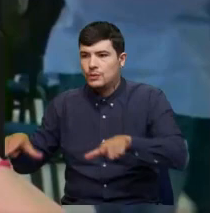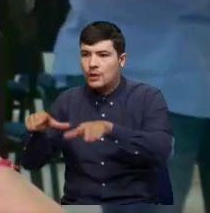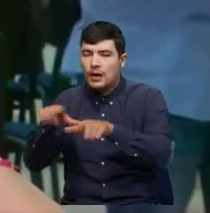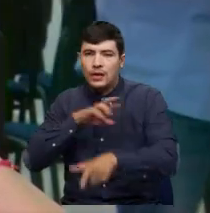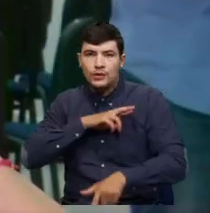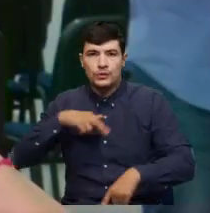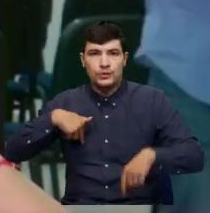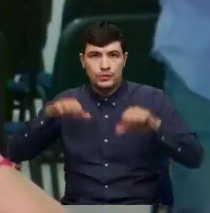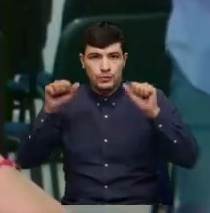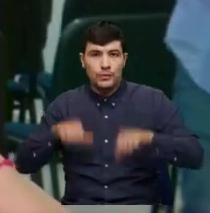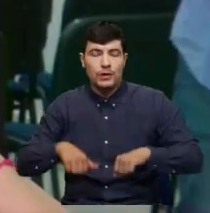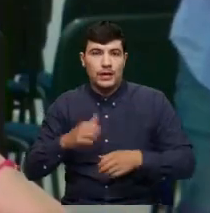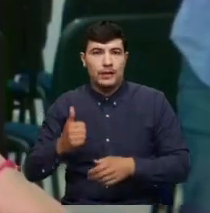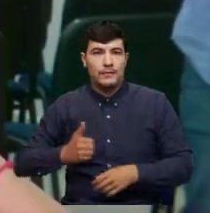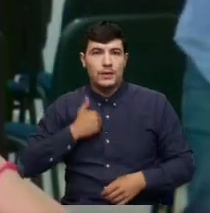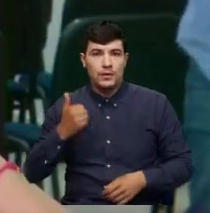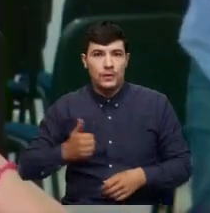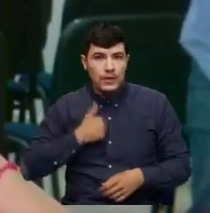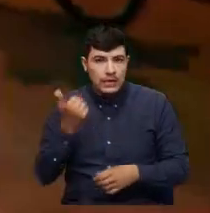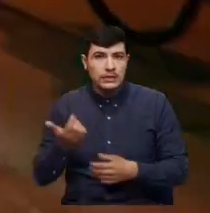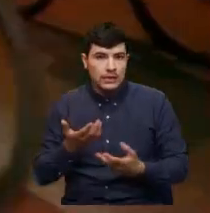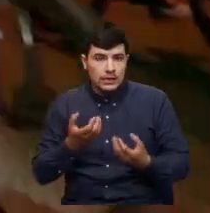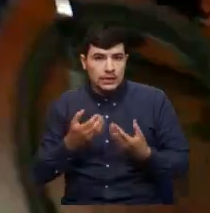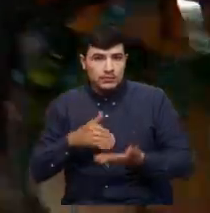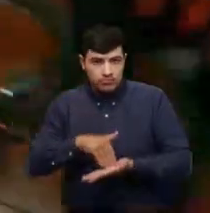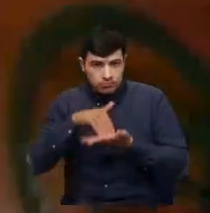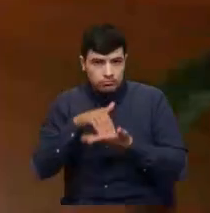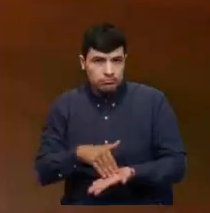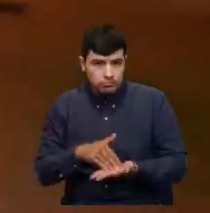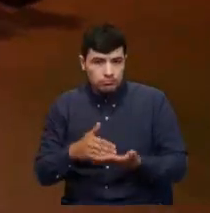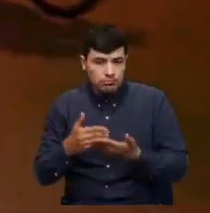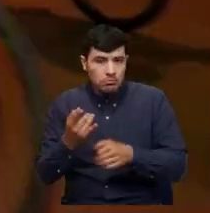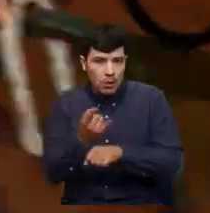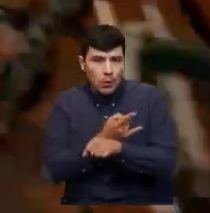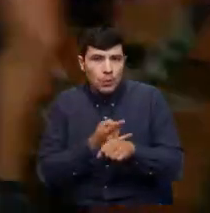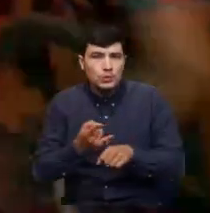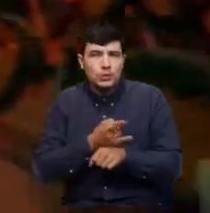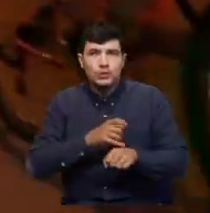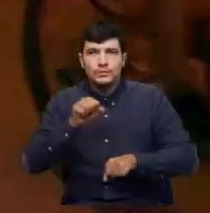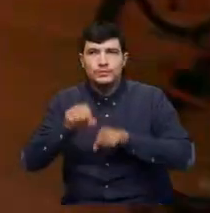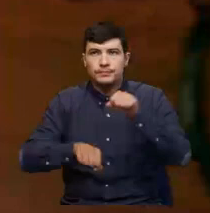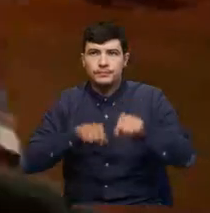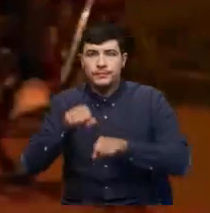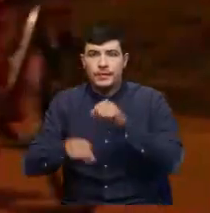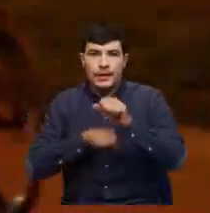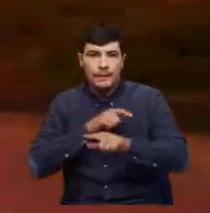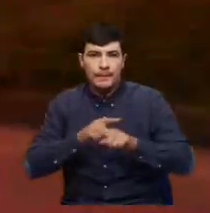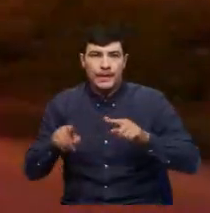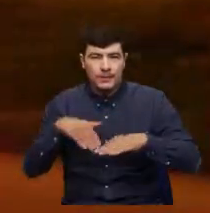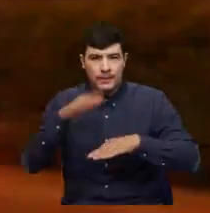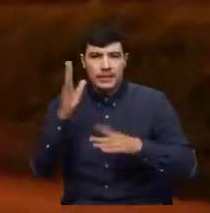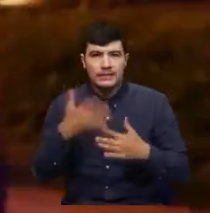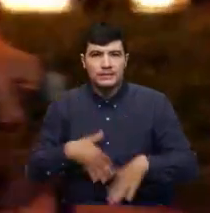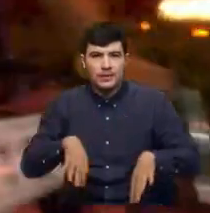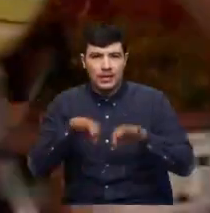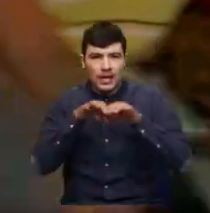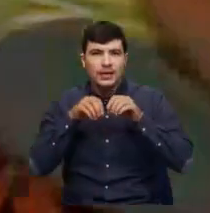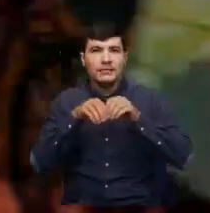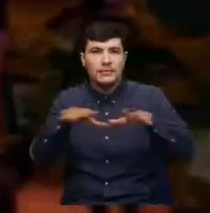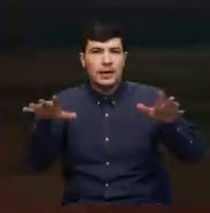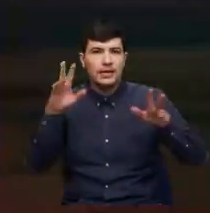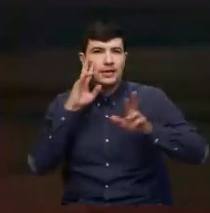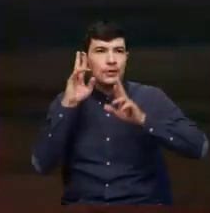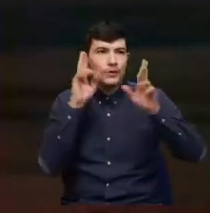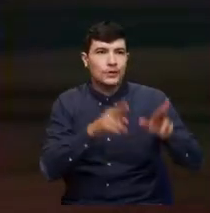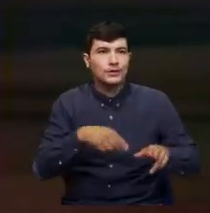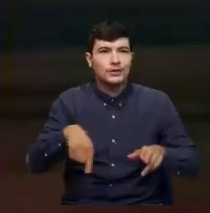permite aprovechar y afianzar este uso de la bicicleta, pero sobre todo masificarnos, ¿sí? Darnos a conocer, reconocer